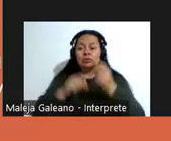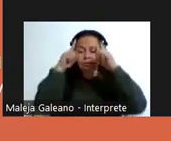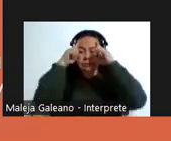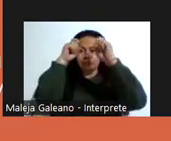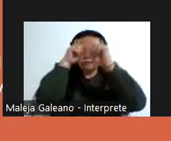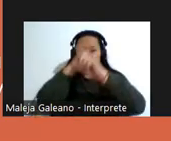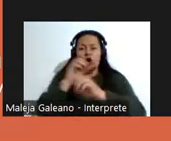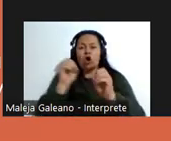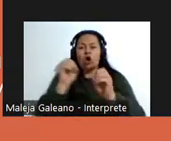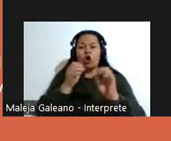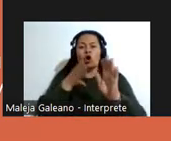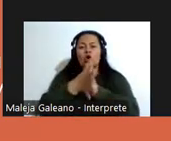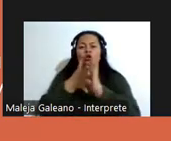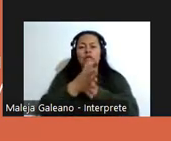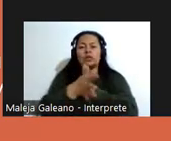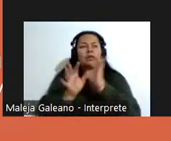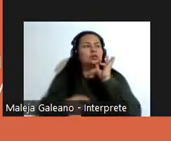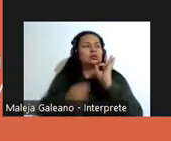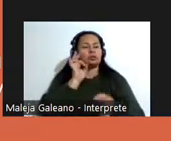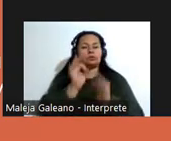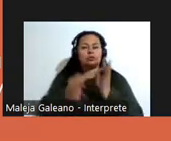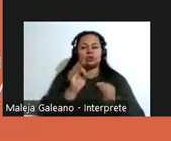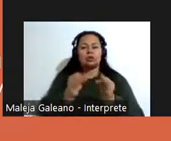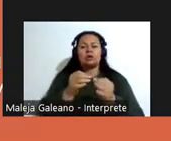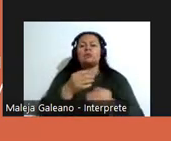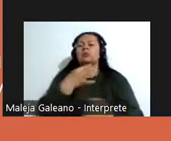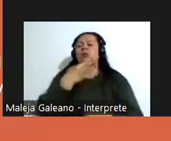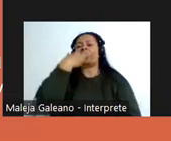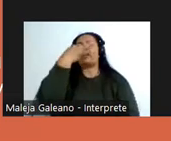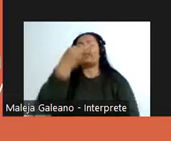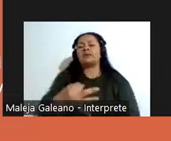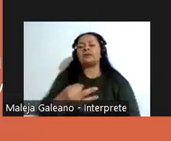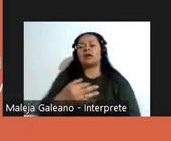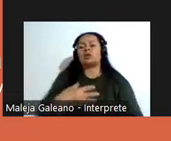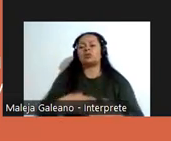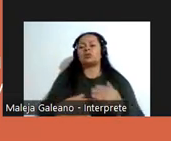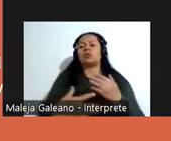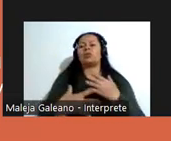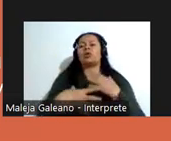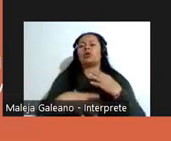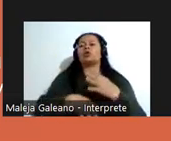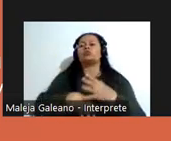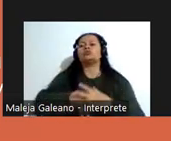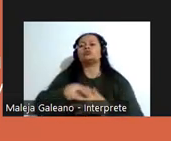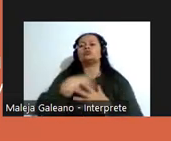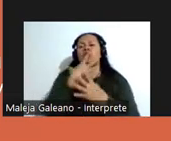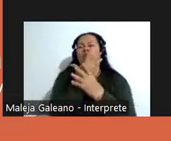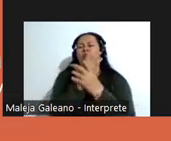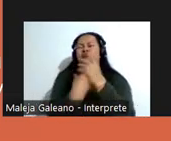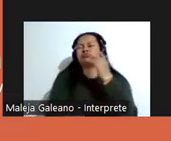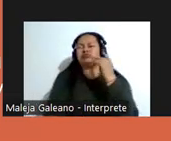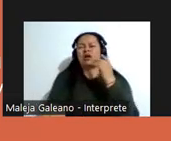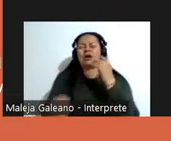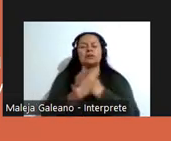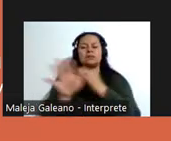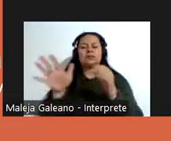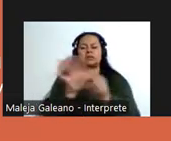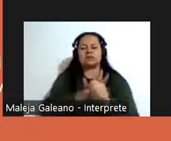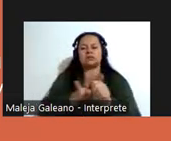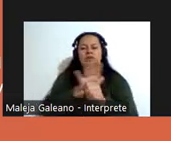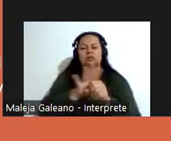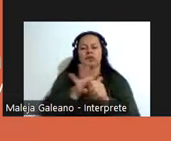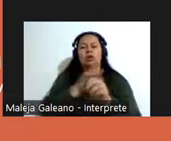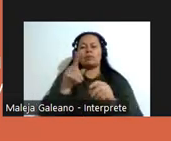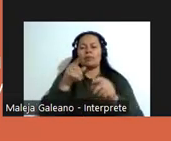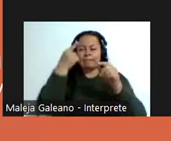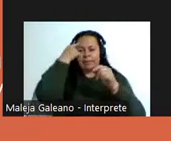salir de esa injusticia, porque definitivamente hay experiencias que lo sacan a uno de eso. Piensen entonces en ese lugar del cuerpo